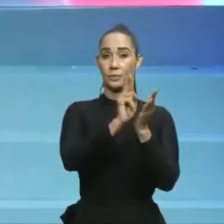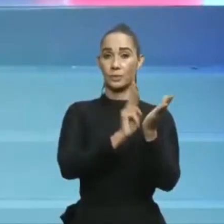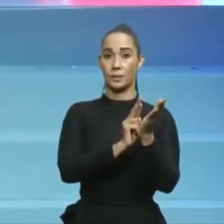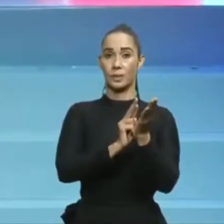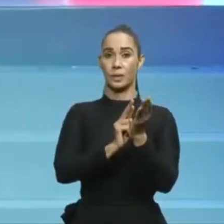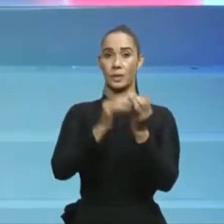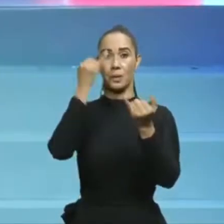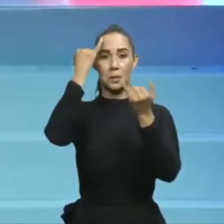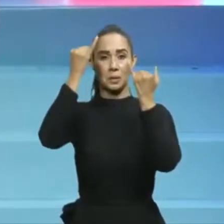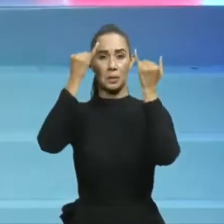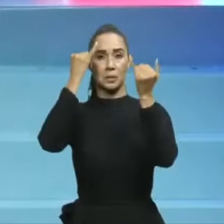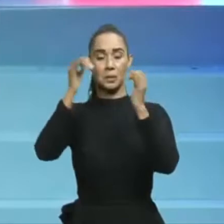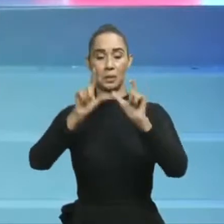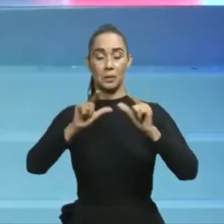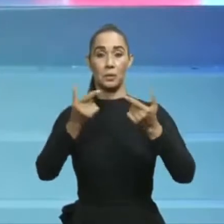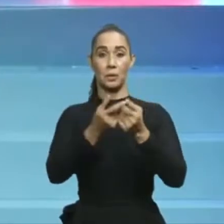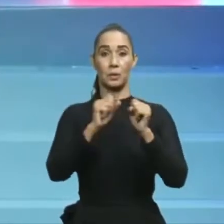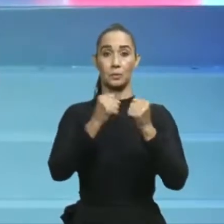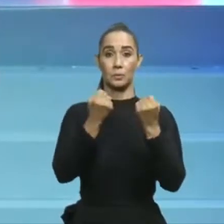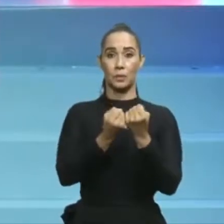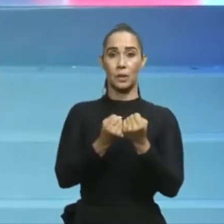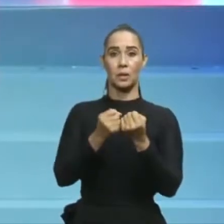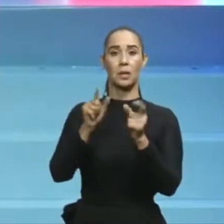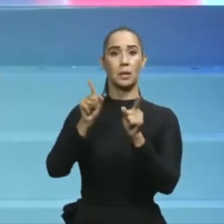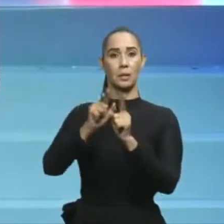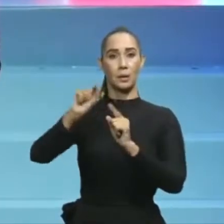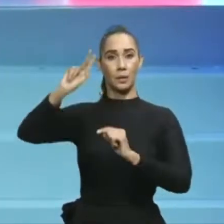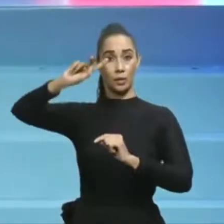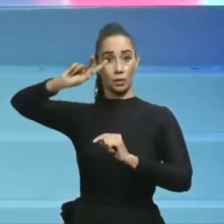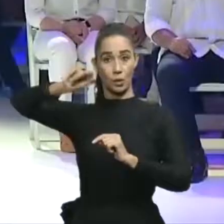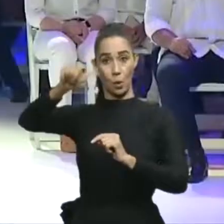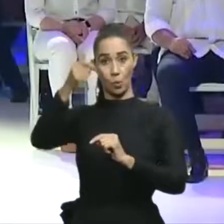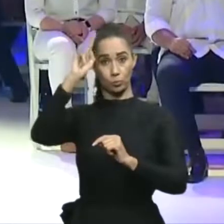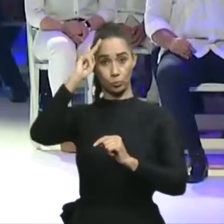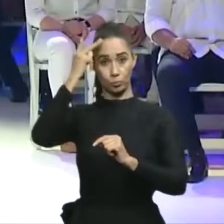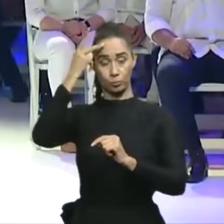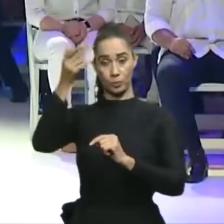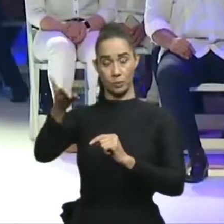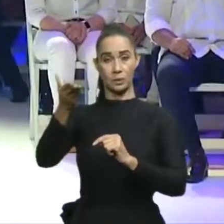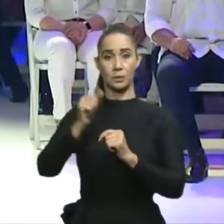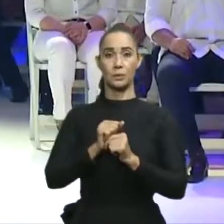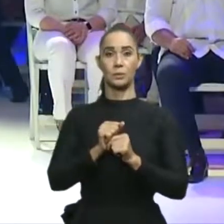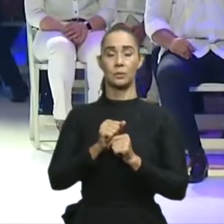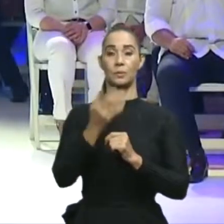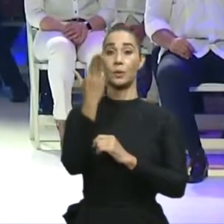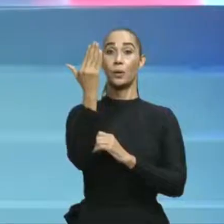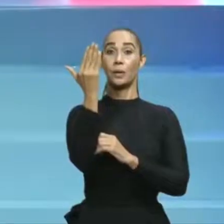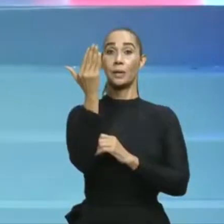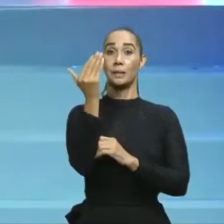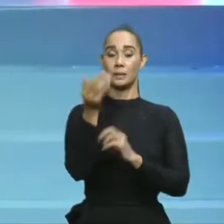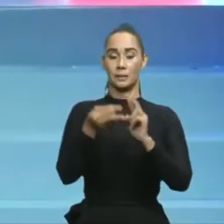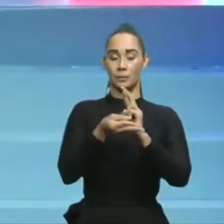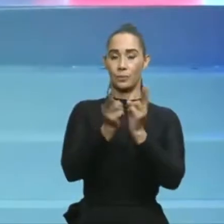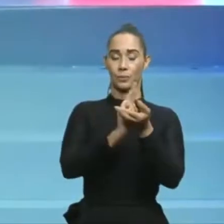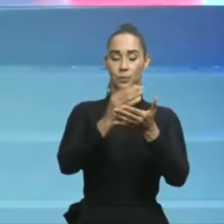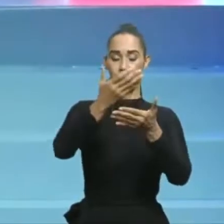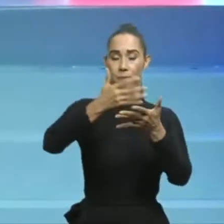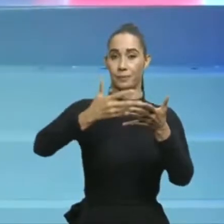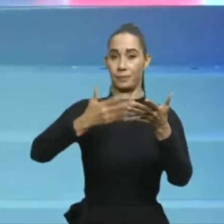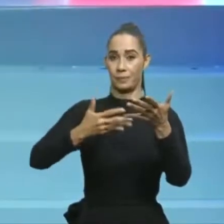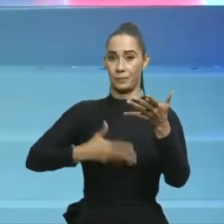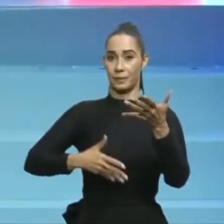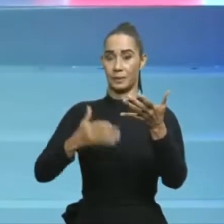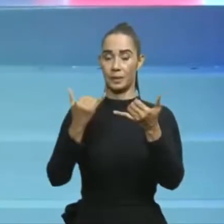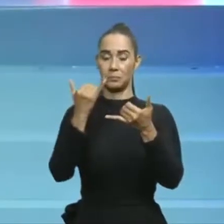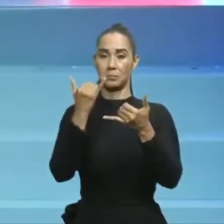de sectores sociales y de la oposición política se convirtieron en 15 estas reformas están ya en fase de conclusiones